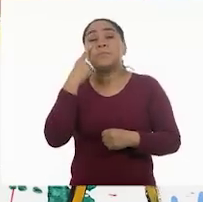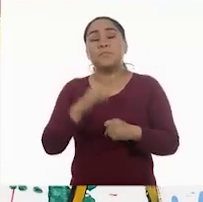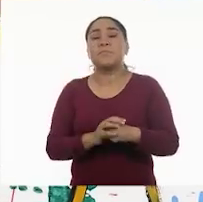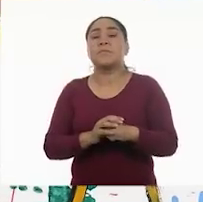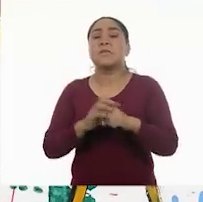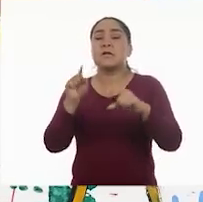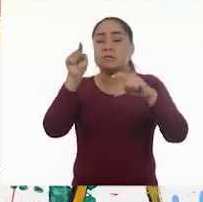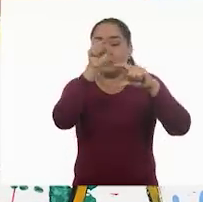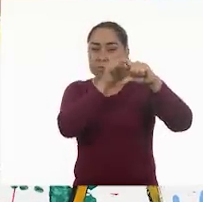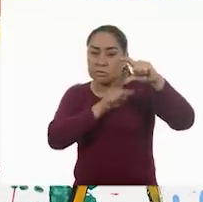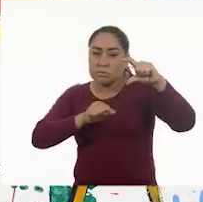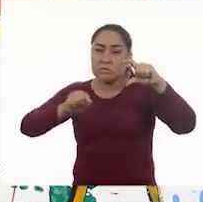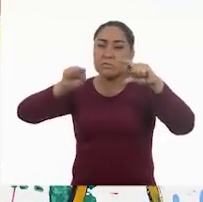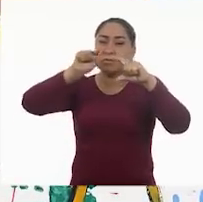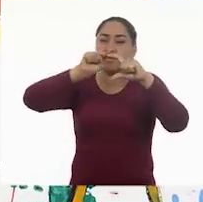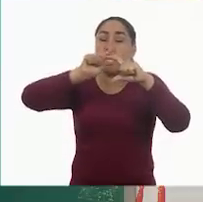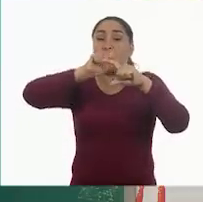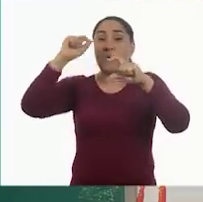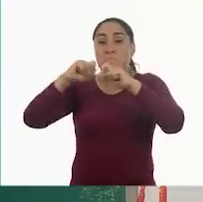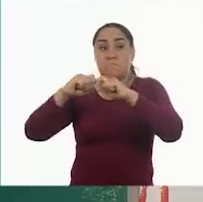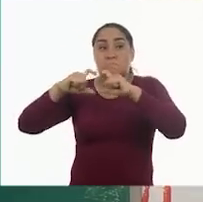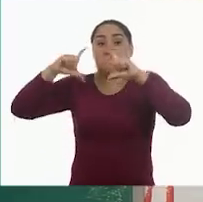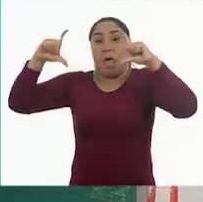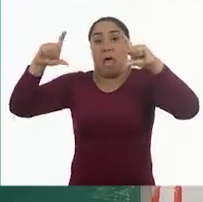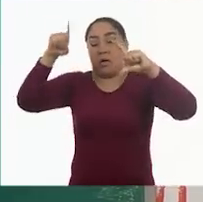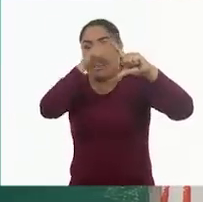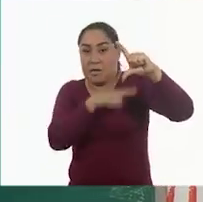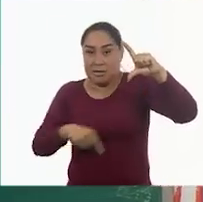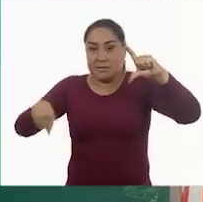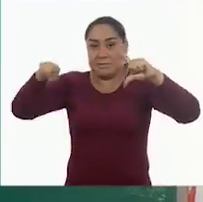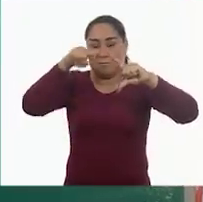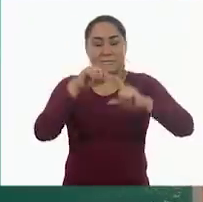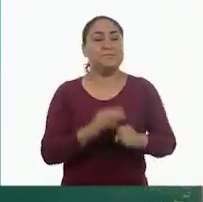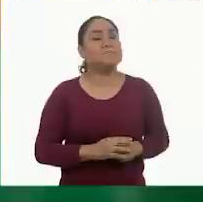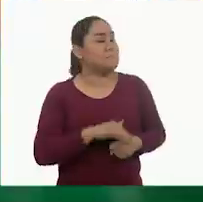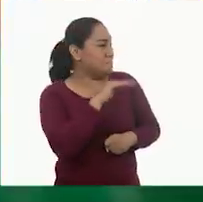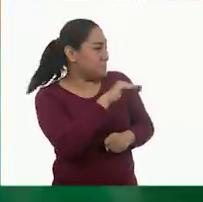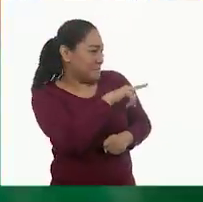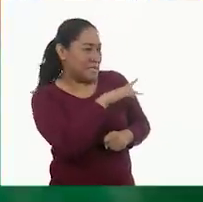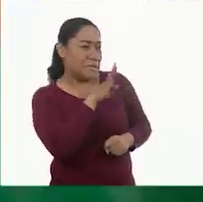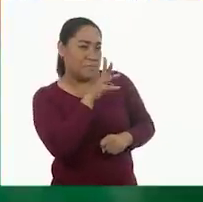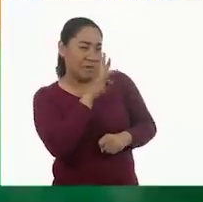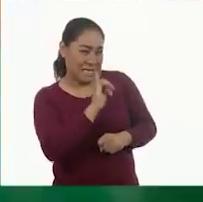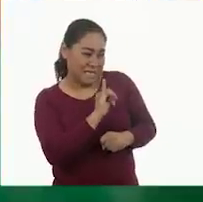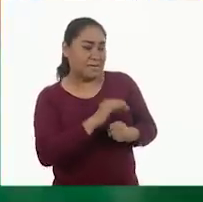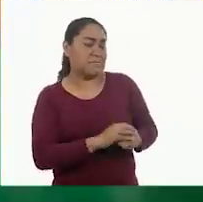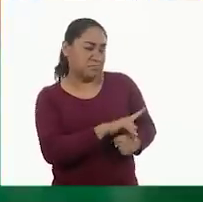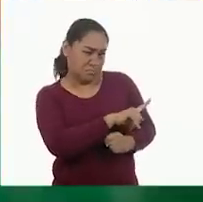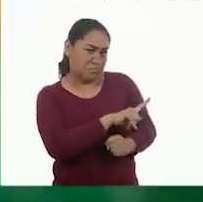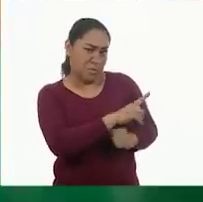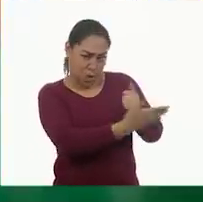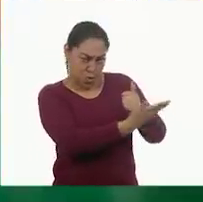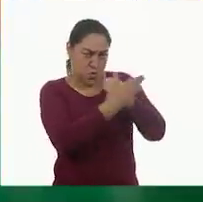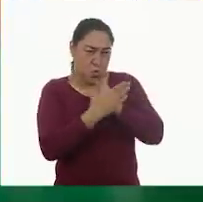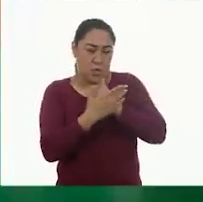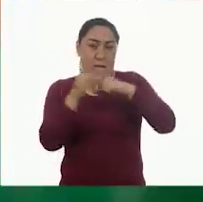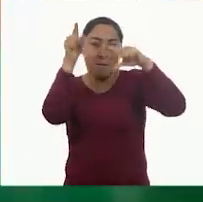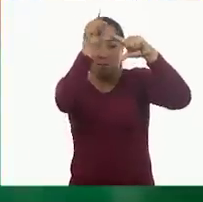uno más grande alrededor. ¿Qué te parece, Bri, si tú nos ayudas a hacer este